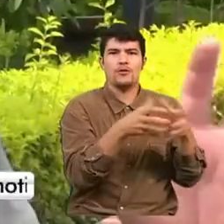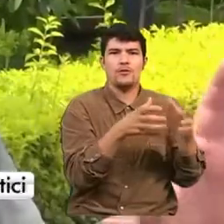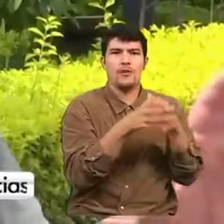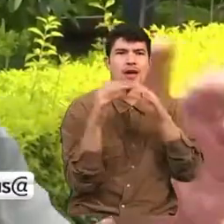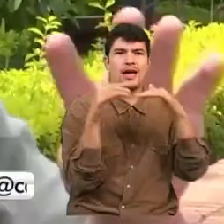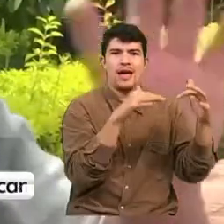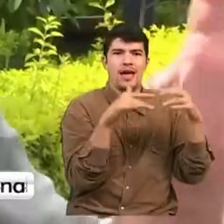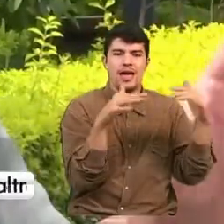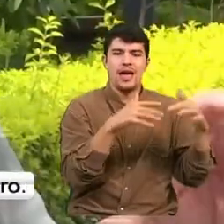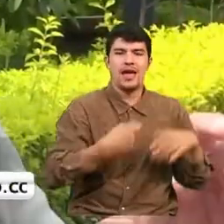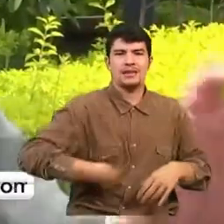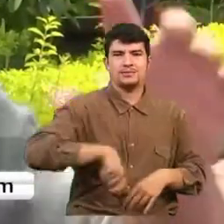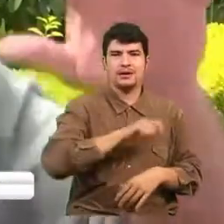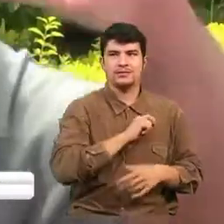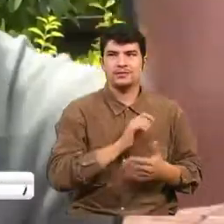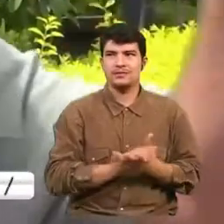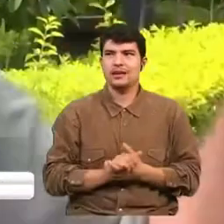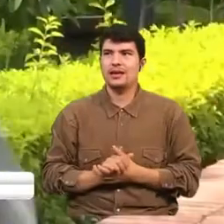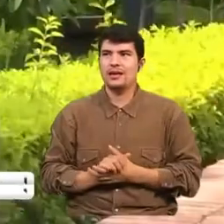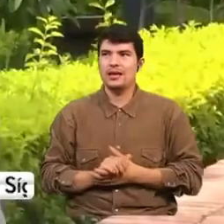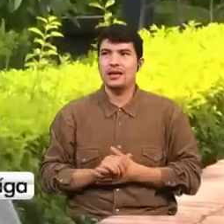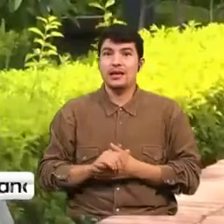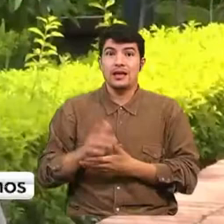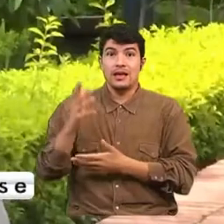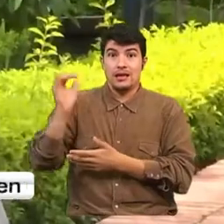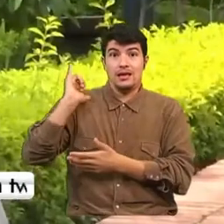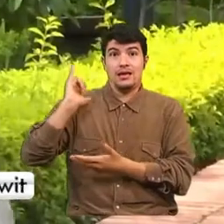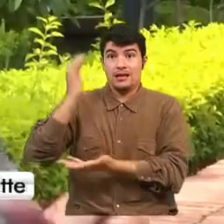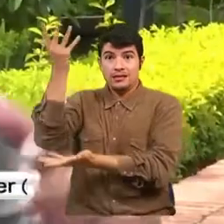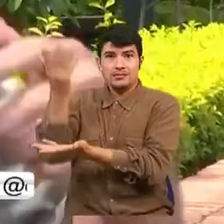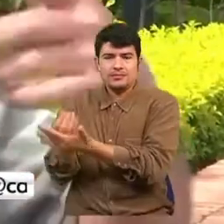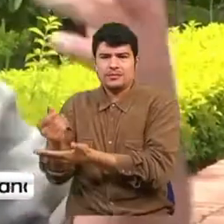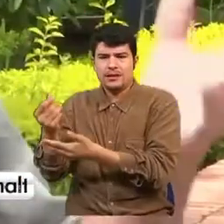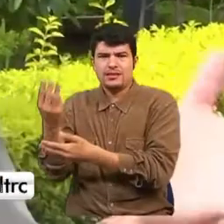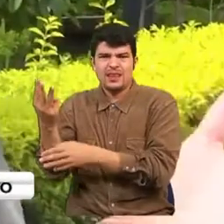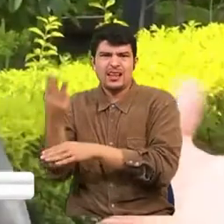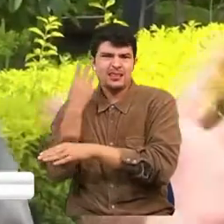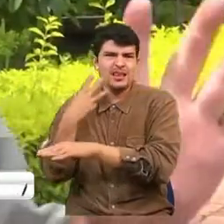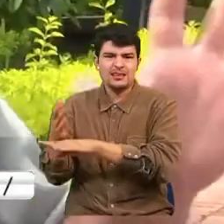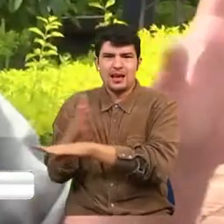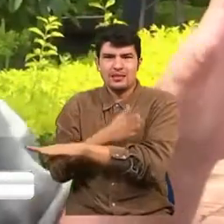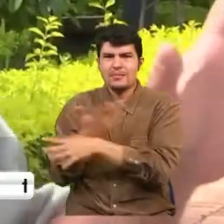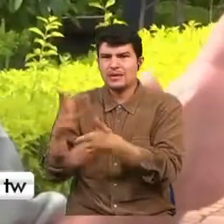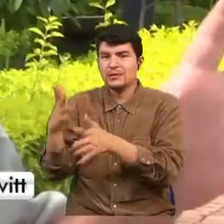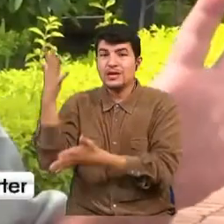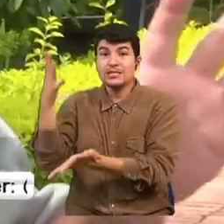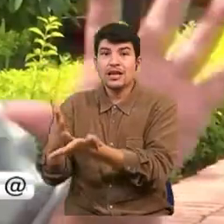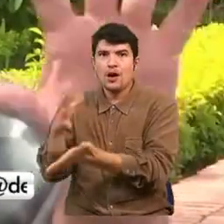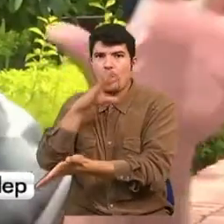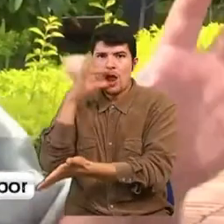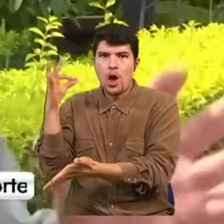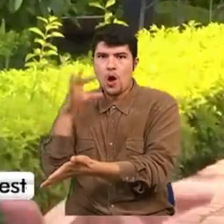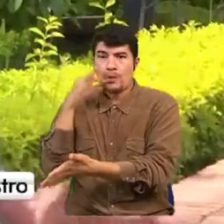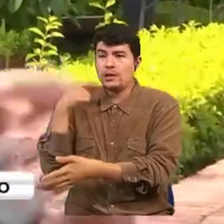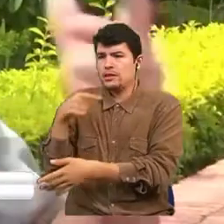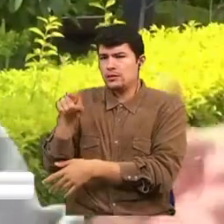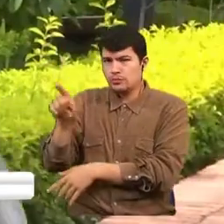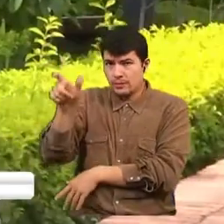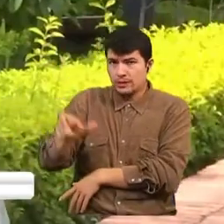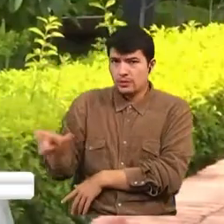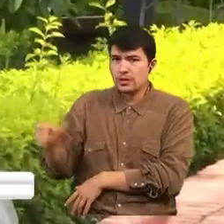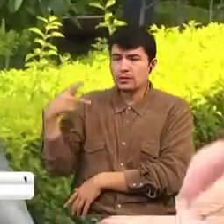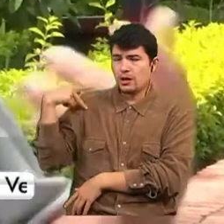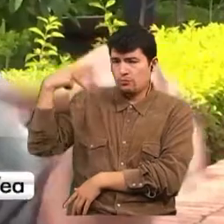y llegaron a este sitio 2-3 días antes y apostaron en toda esta región, más o menos unos 5.000 hombres, dicen los